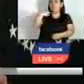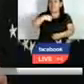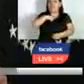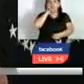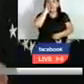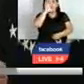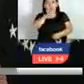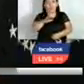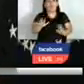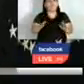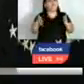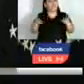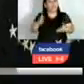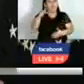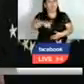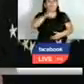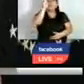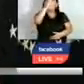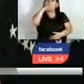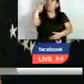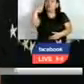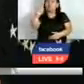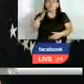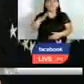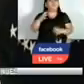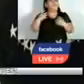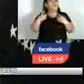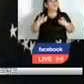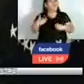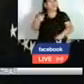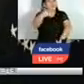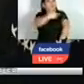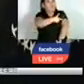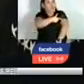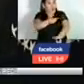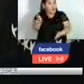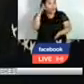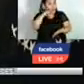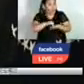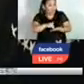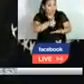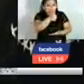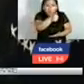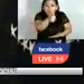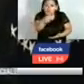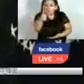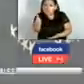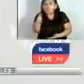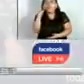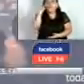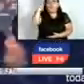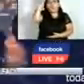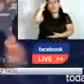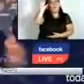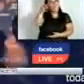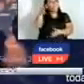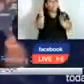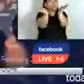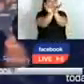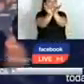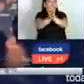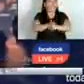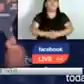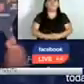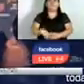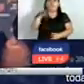de describir, este país tendrá suficiente suministro de vacunas, y lo voy a repetir, para cada adulto para fines de mayo. Entre tanto,